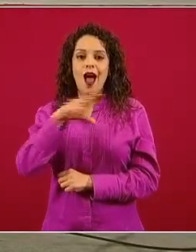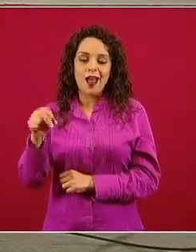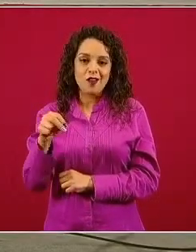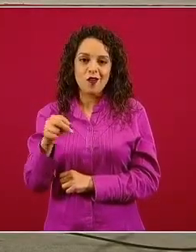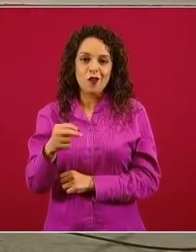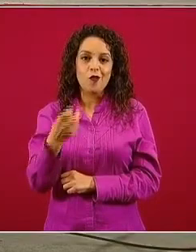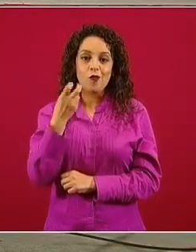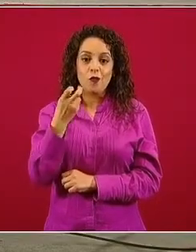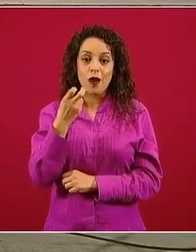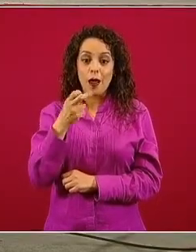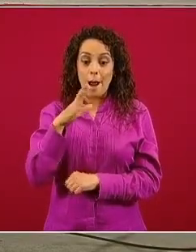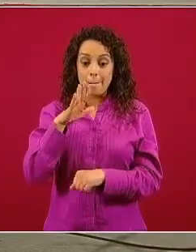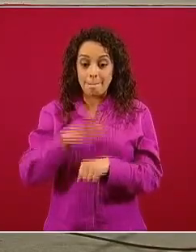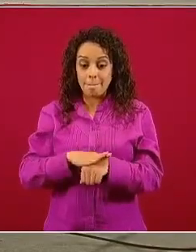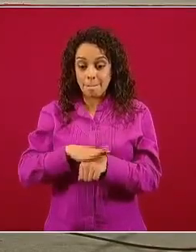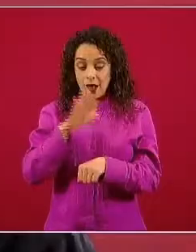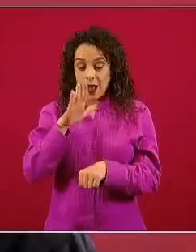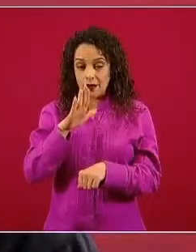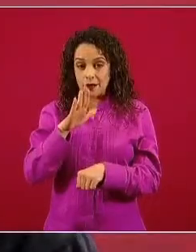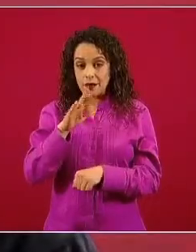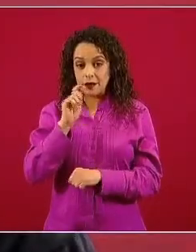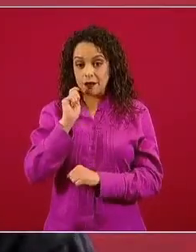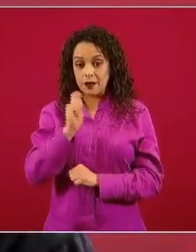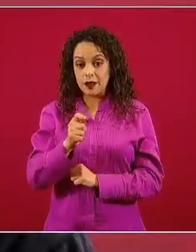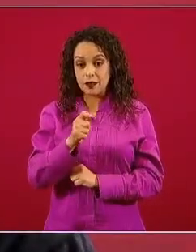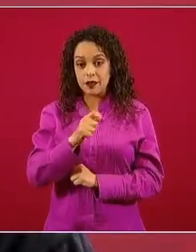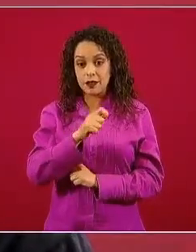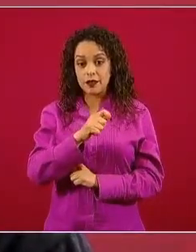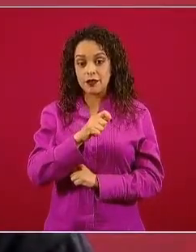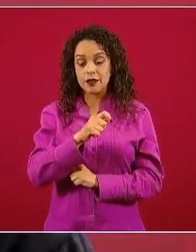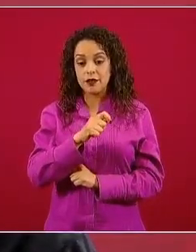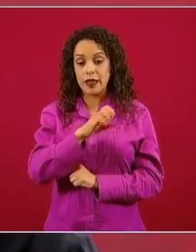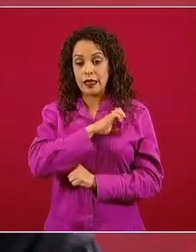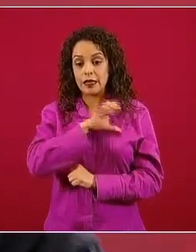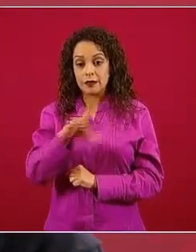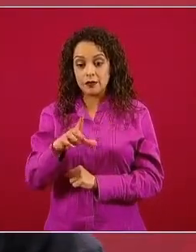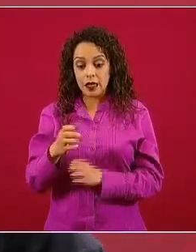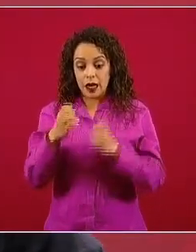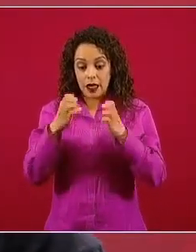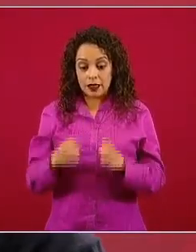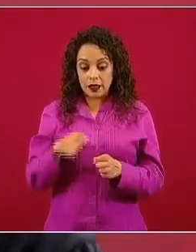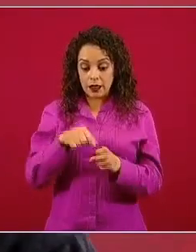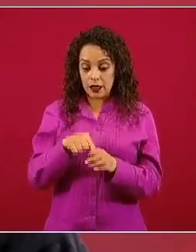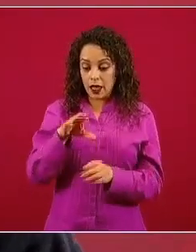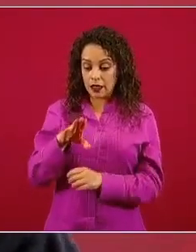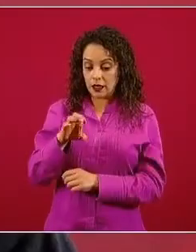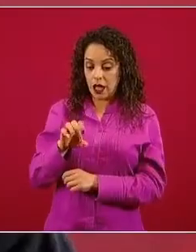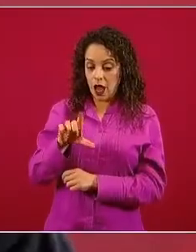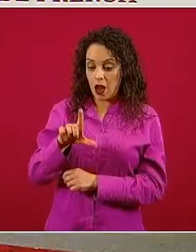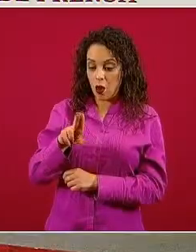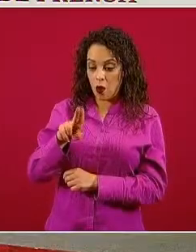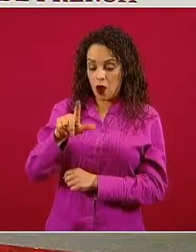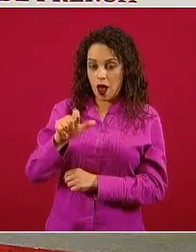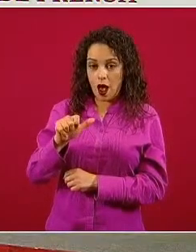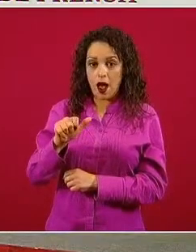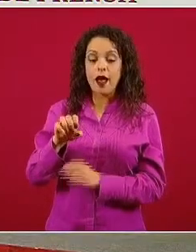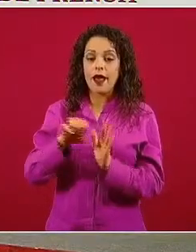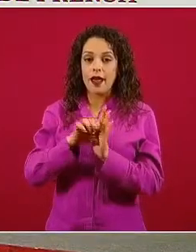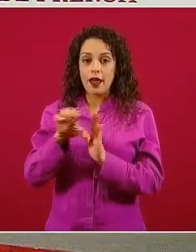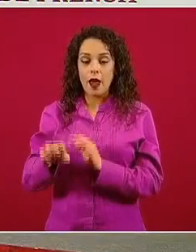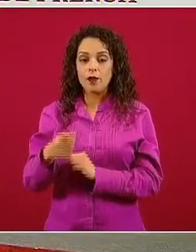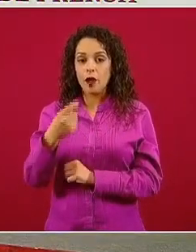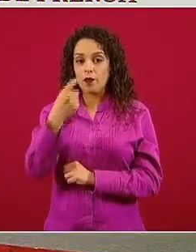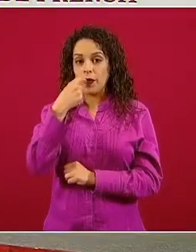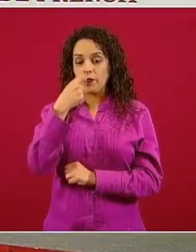más especializado o altamente especializada esté una célula en su función, como en este caso es percibir los